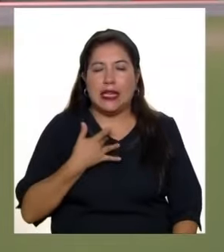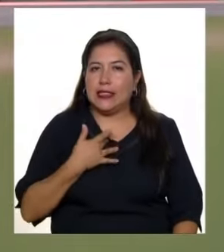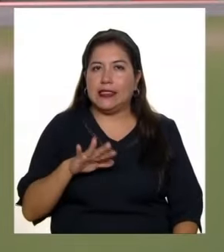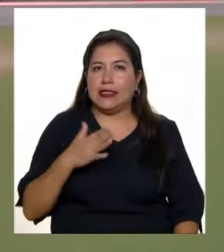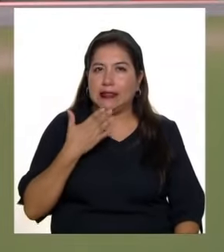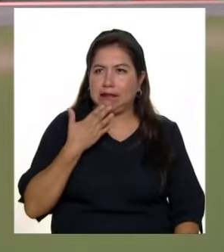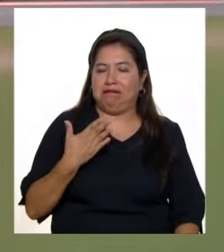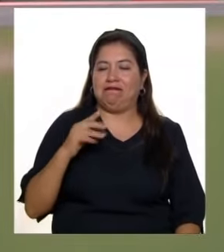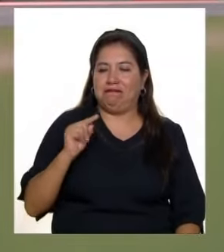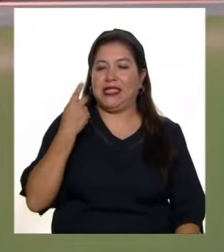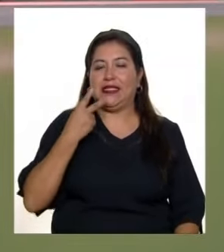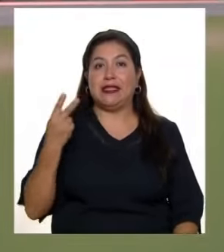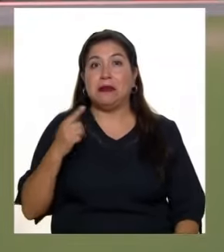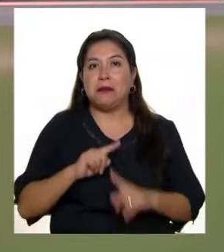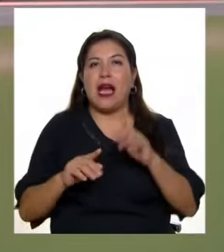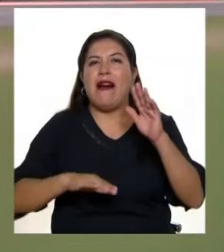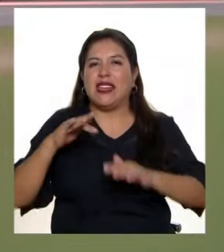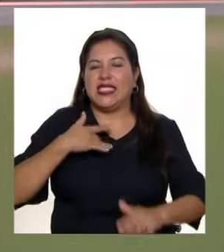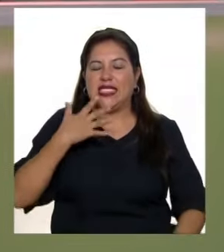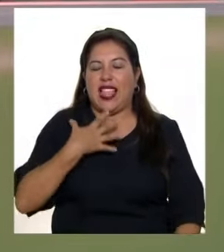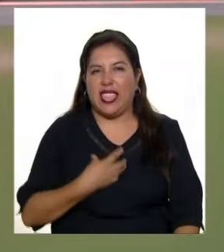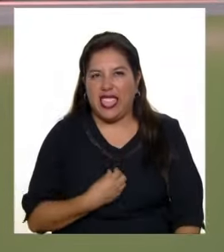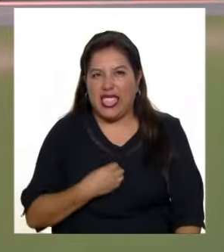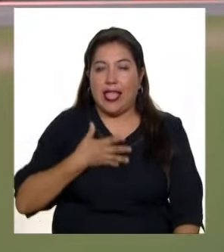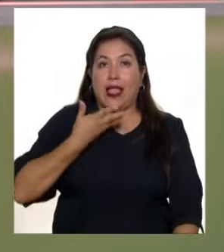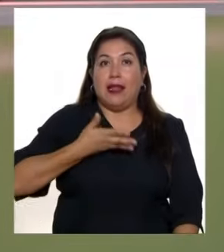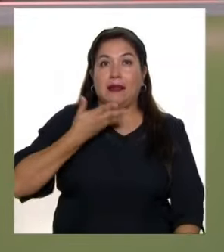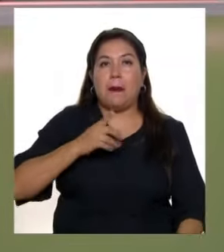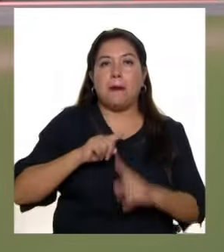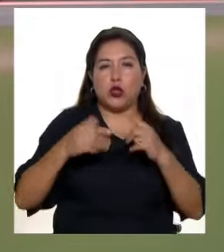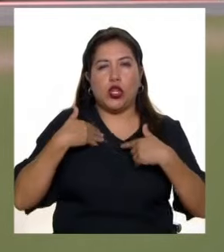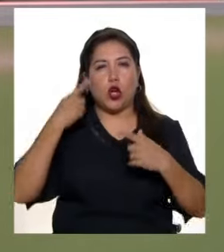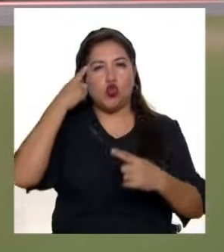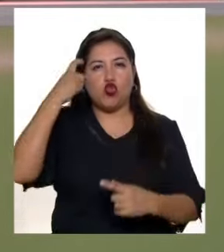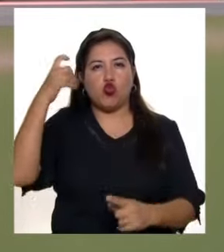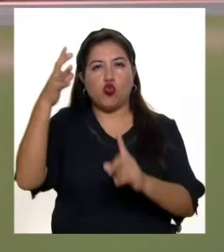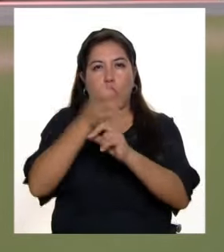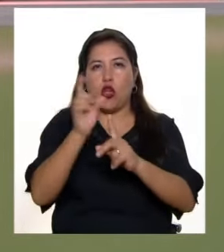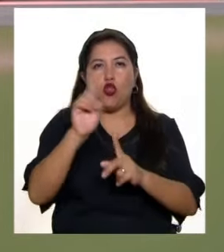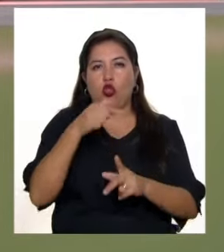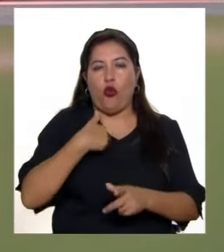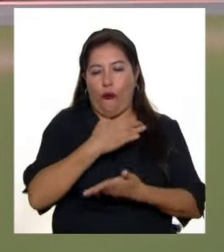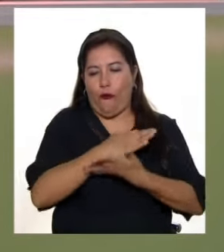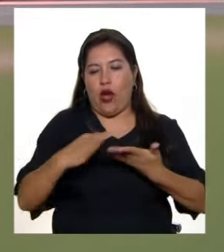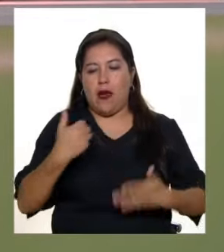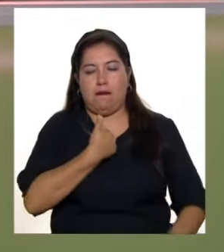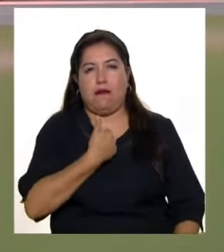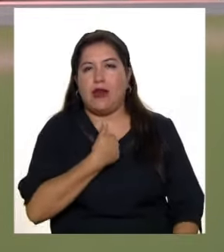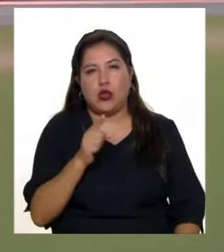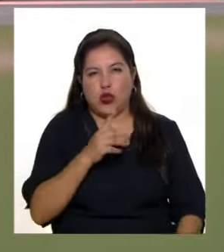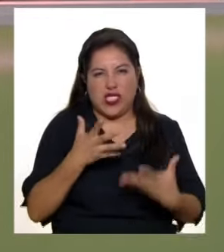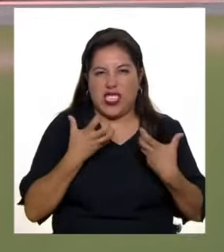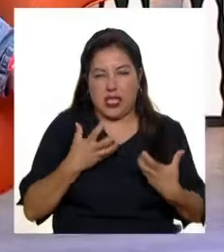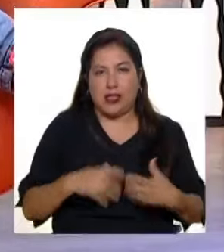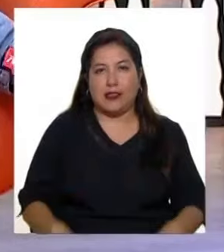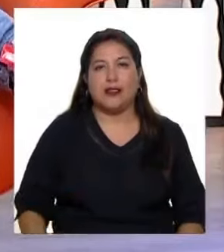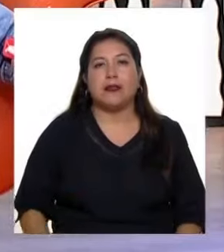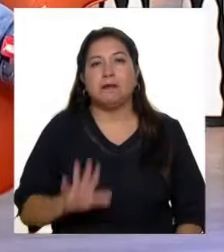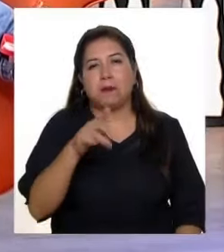abrazo también la tristeza de rato en rato, pero tengo una meta, ¿no? No defraudarme a mí misma. Así que... Claro.